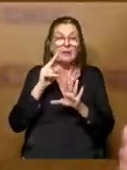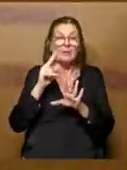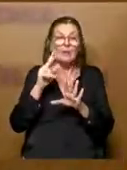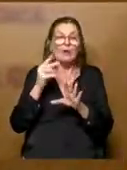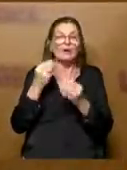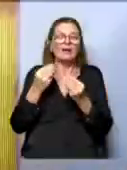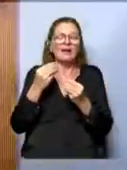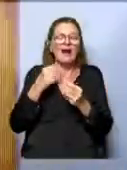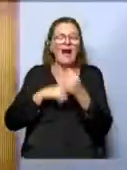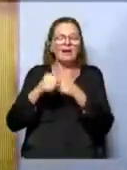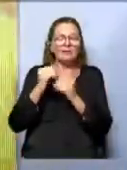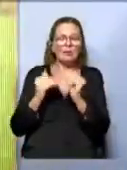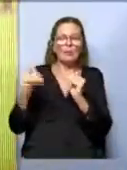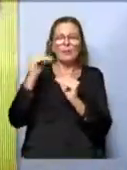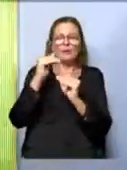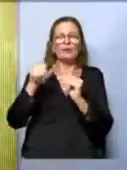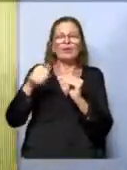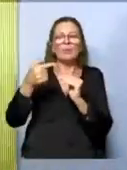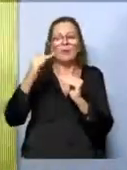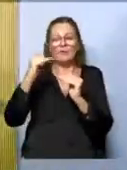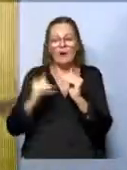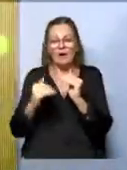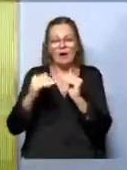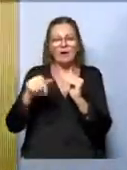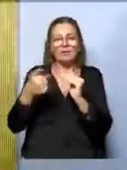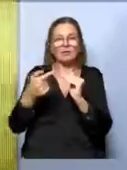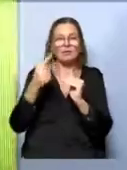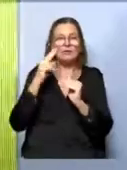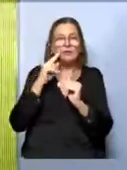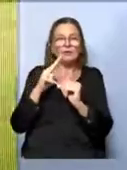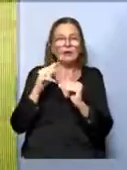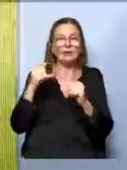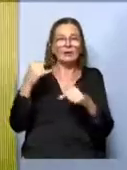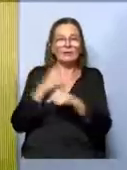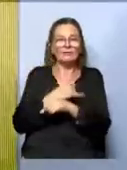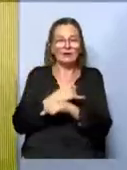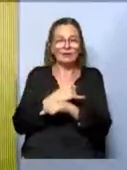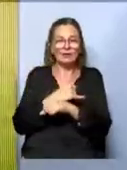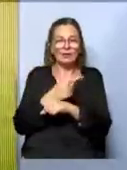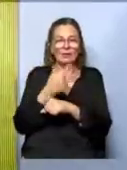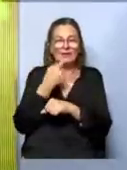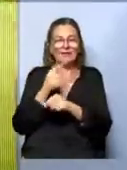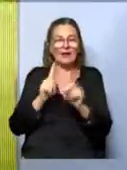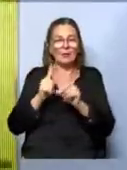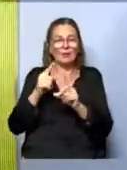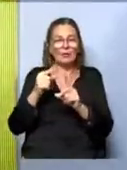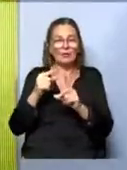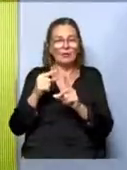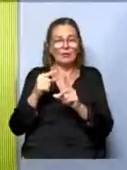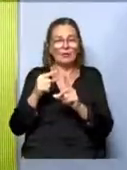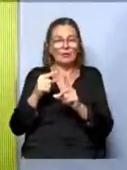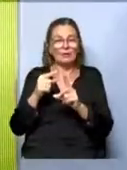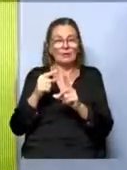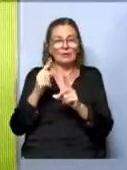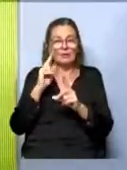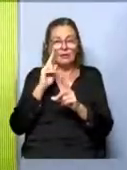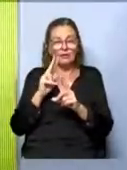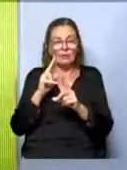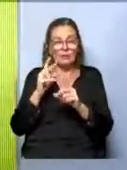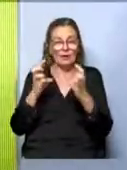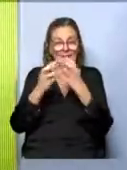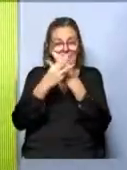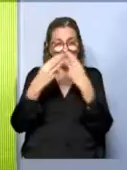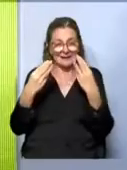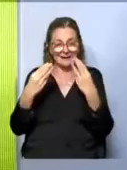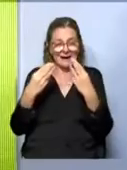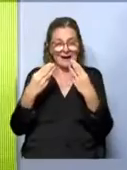pico y después baja. Pero lo que quería señalar es que, y tiene que ver con esto del fracaso, ¿no? Digamos, como para poner algunos datos de contexto, en general en la región,